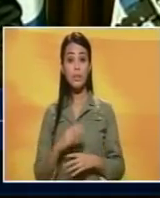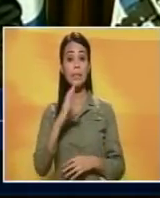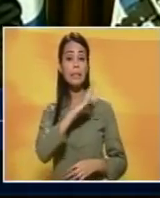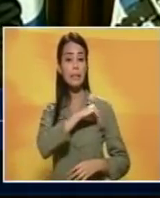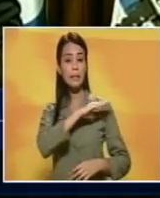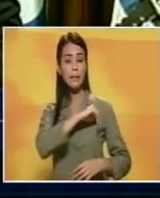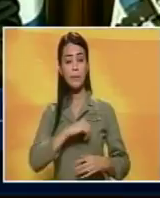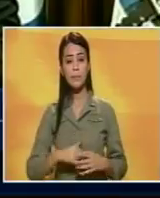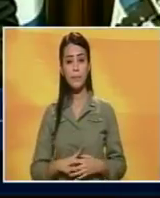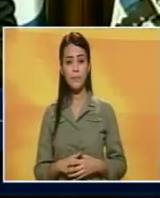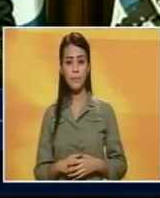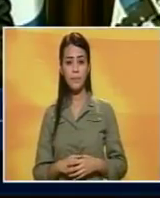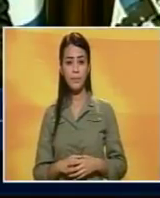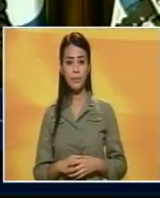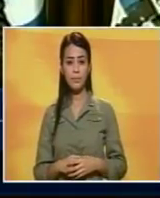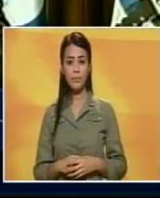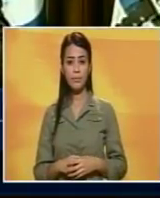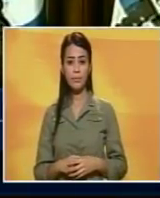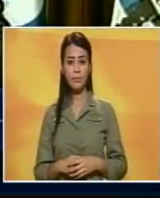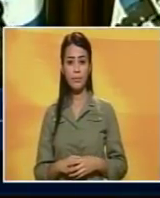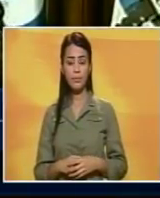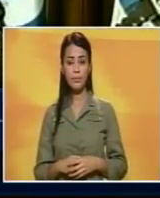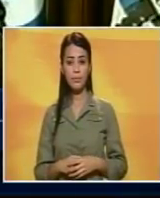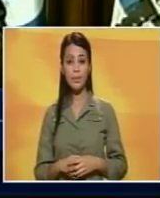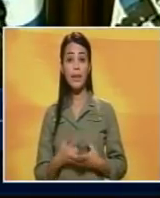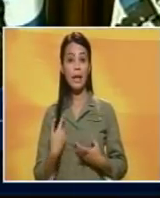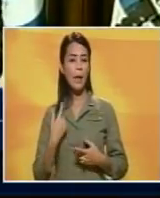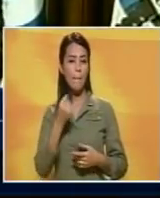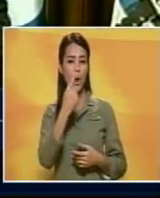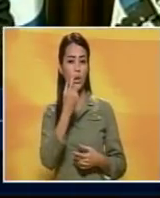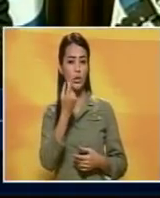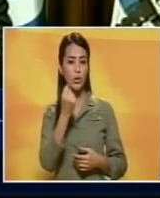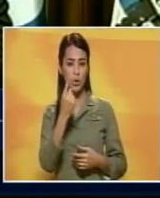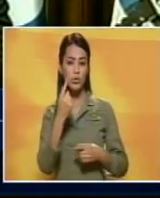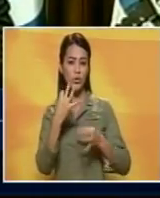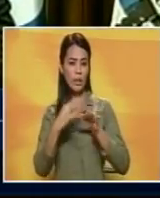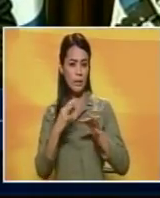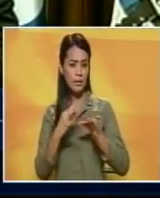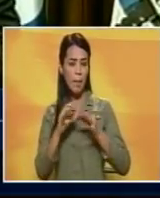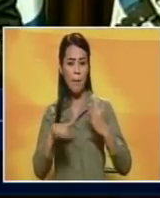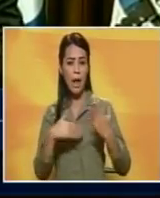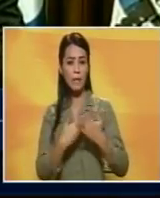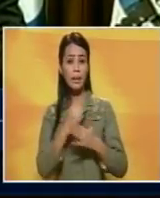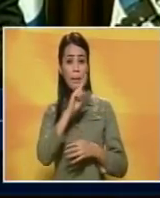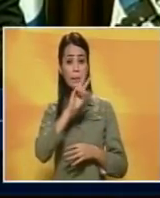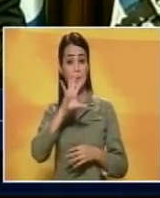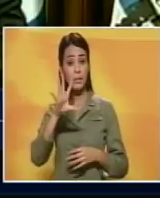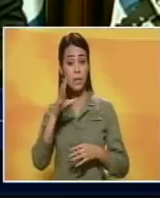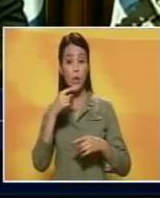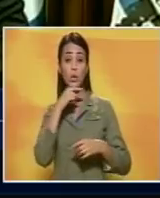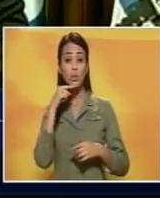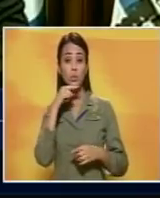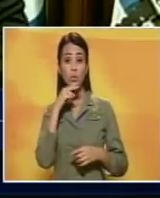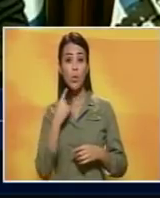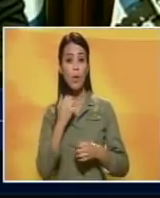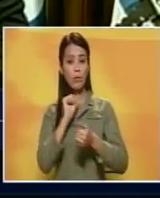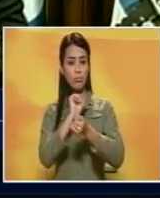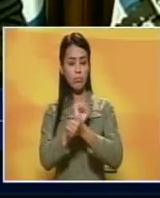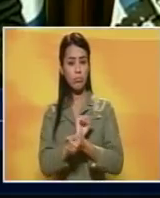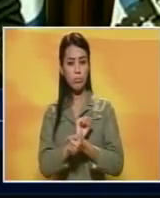Bolivariana. Y vean ustedes, a partir del 11 de septiembre al 25 de octubre se ha logrado